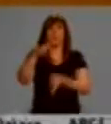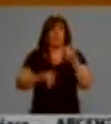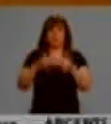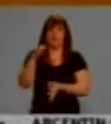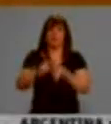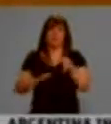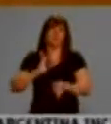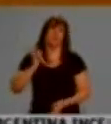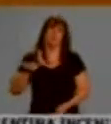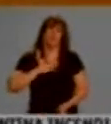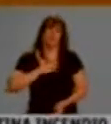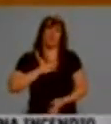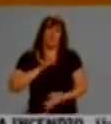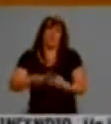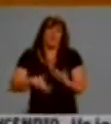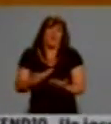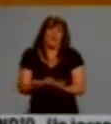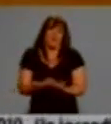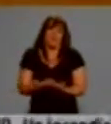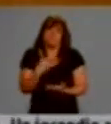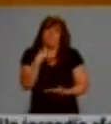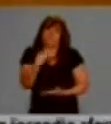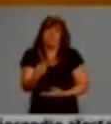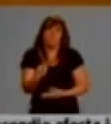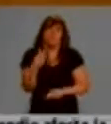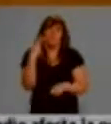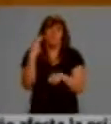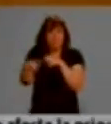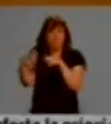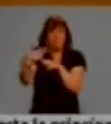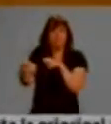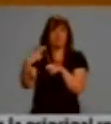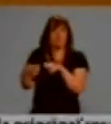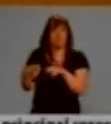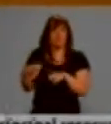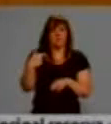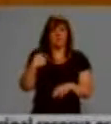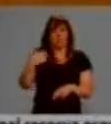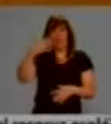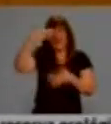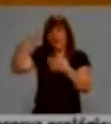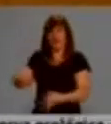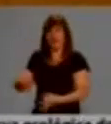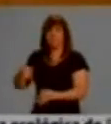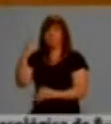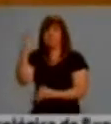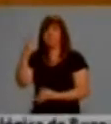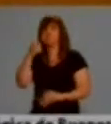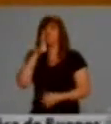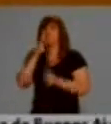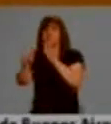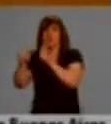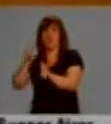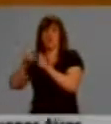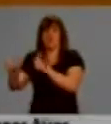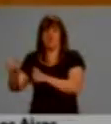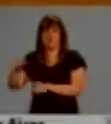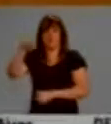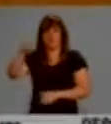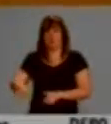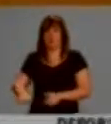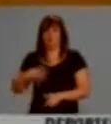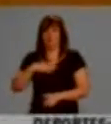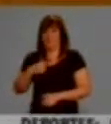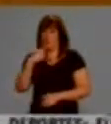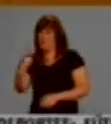aberrante e incluso podría decirse políticamente dar más crédito a las palabras cambiantes de una